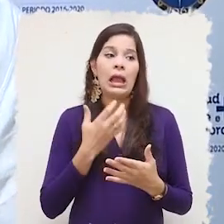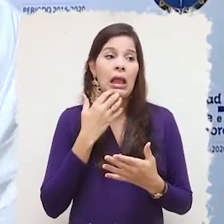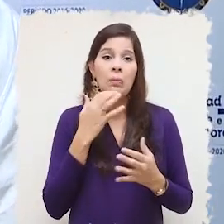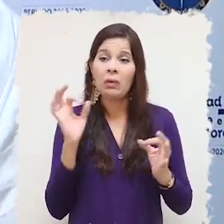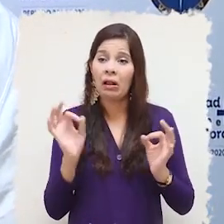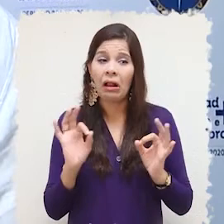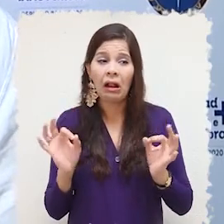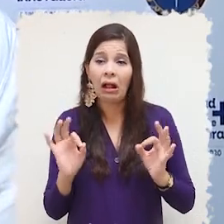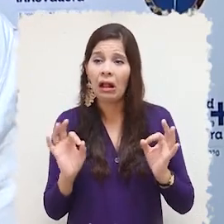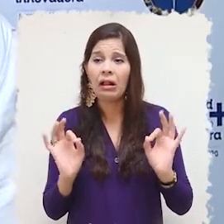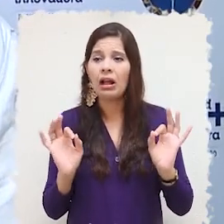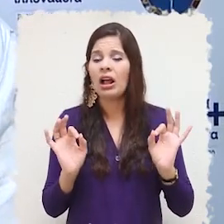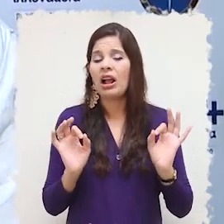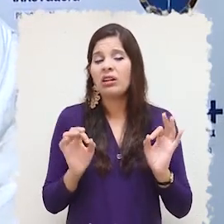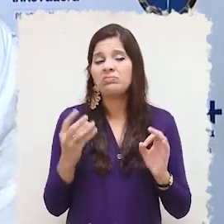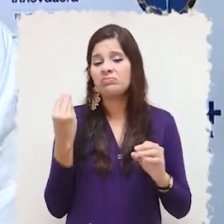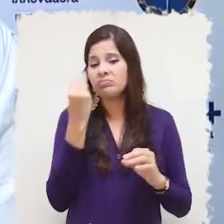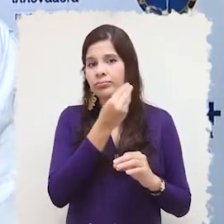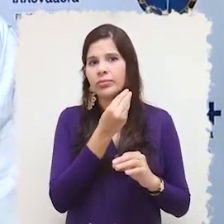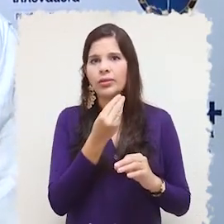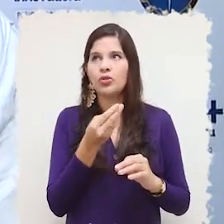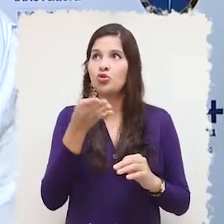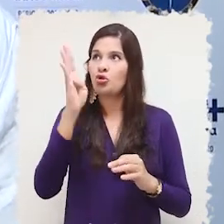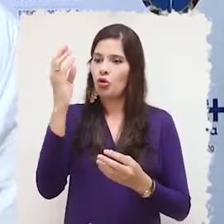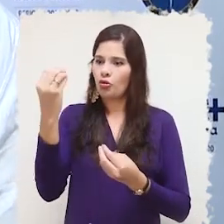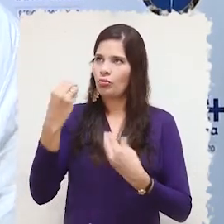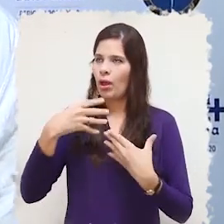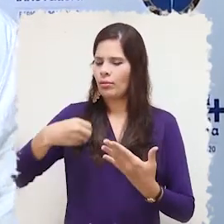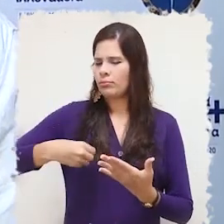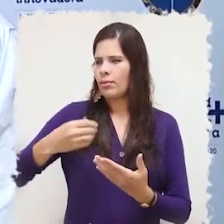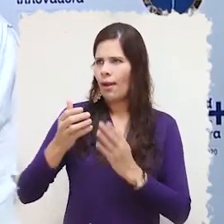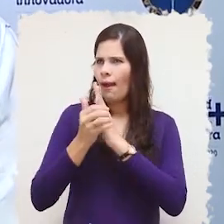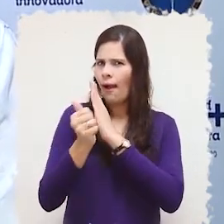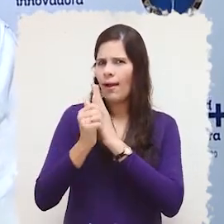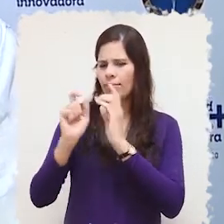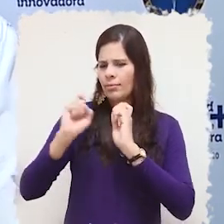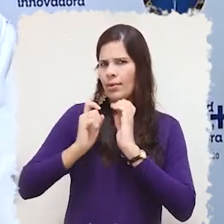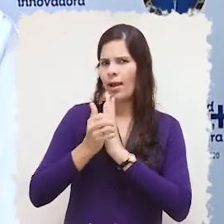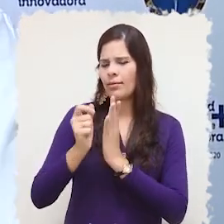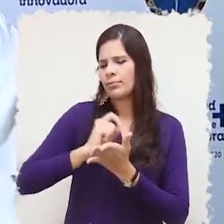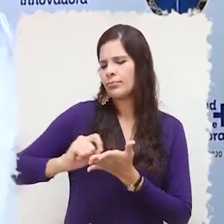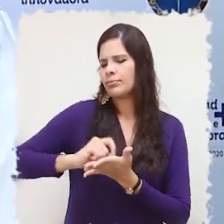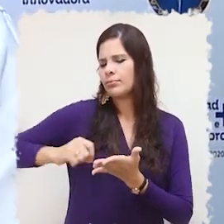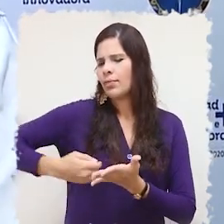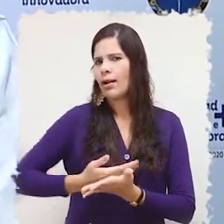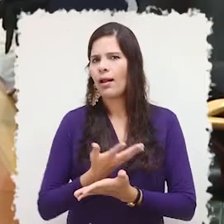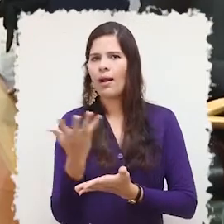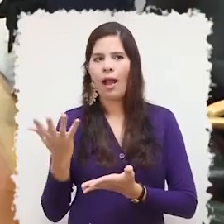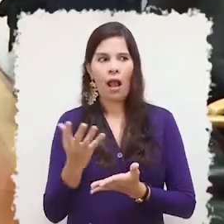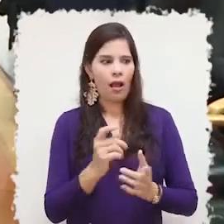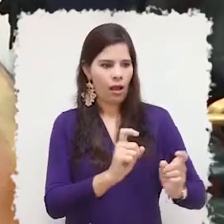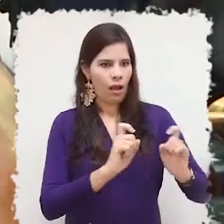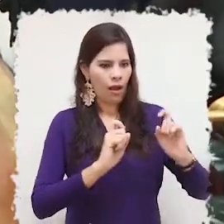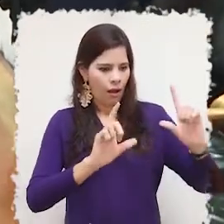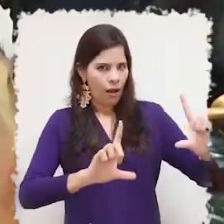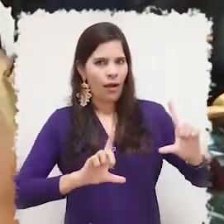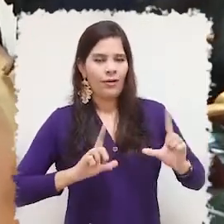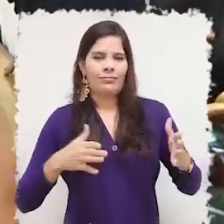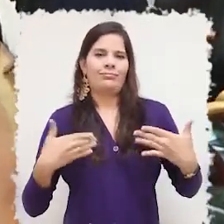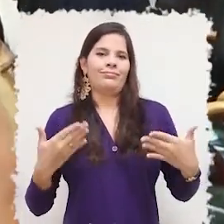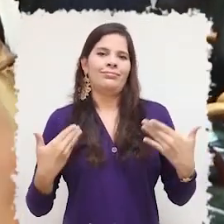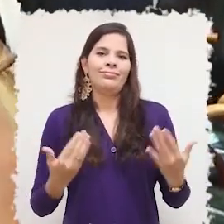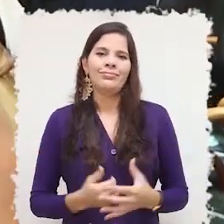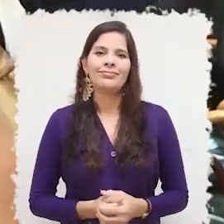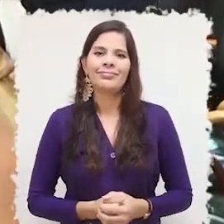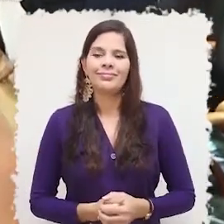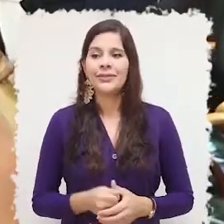no hubiese llegado aquí, pero esa es una herramienta que me dio Dios para poder llegar a este momento. El Yello Núñez se ha